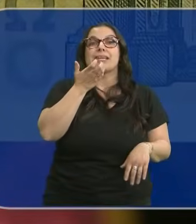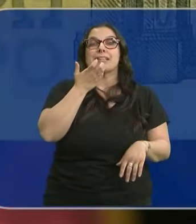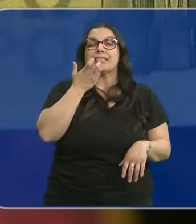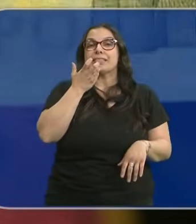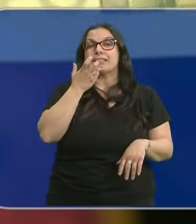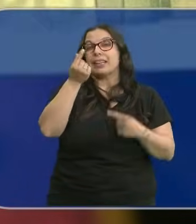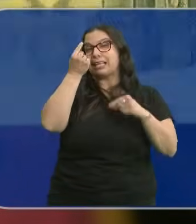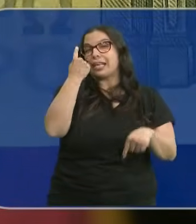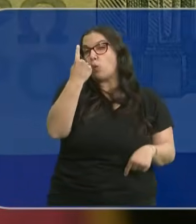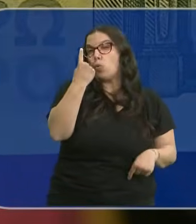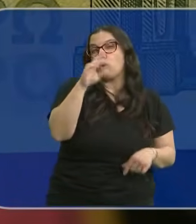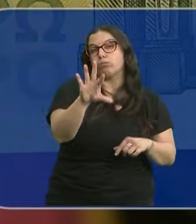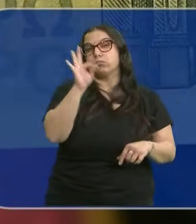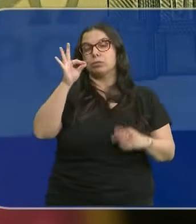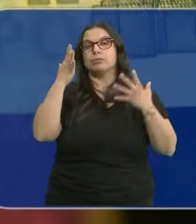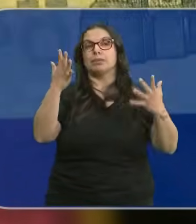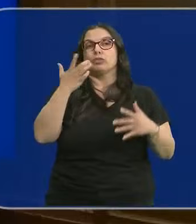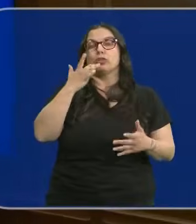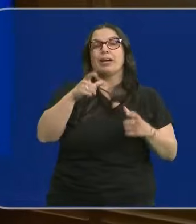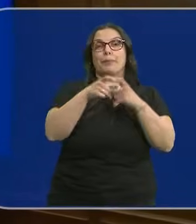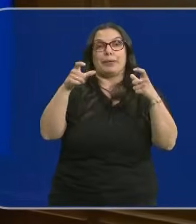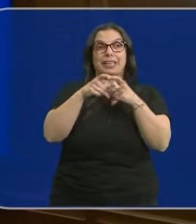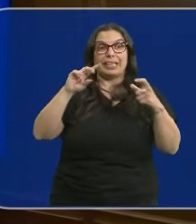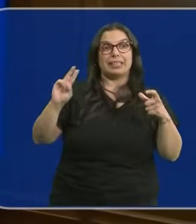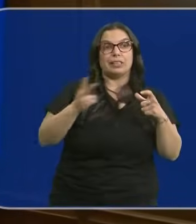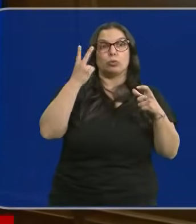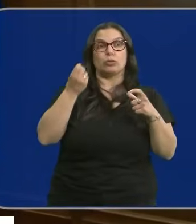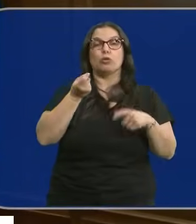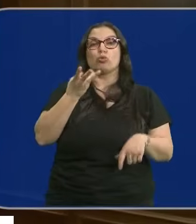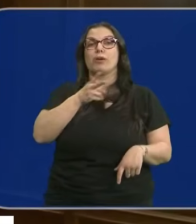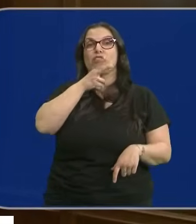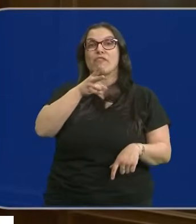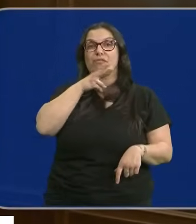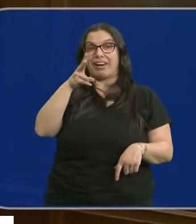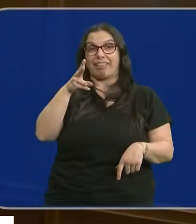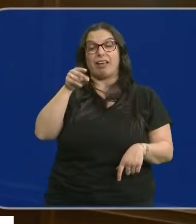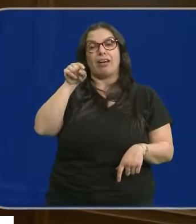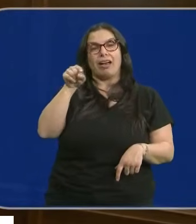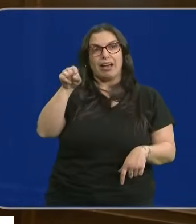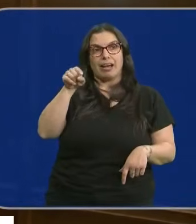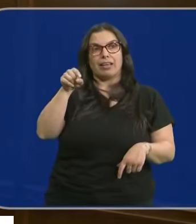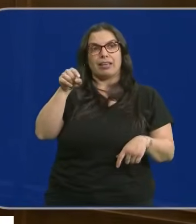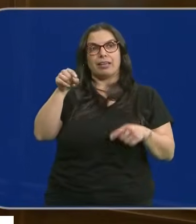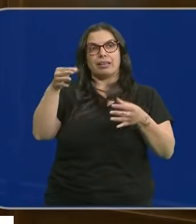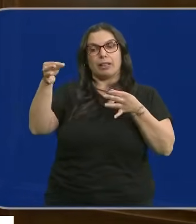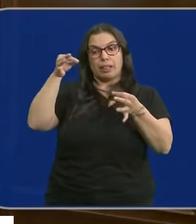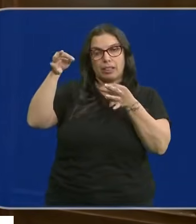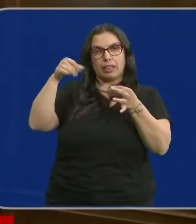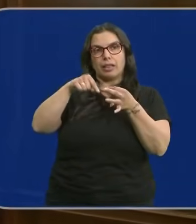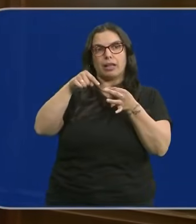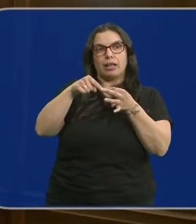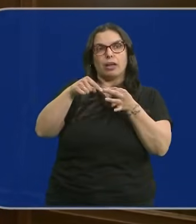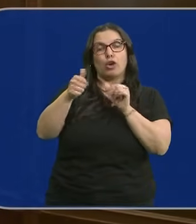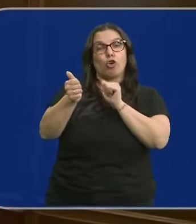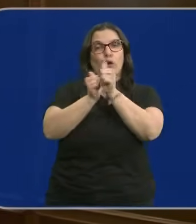un solo detalle. Si es un billete de la segunda serie, sin duda que miren el número verde esmeralda, porque todavía, que sepamos, no